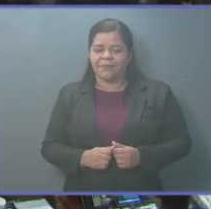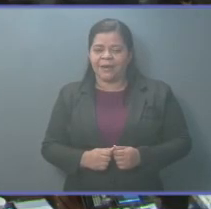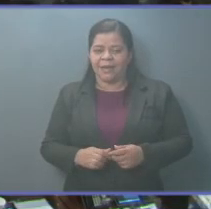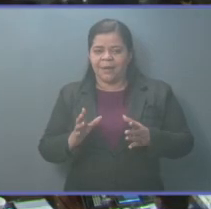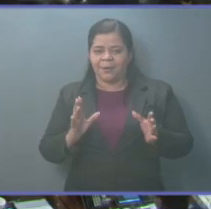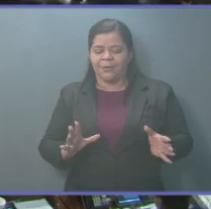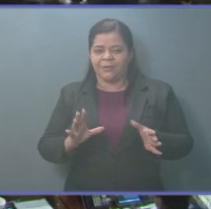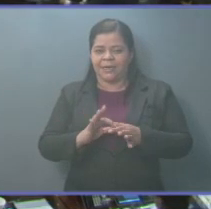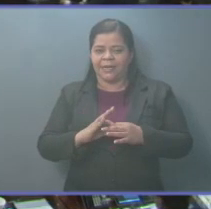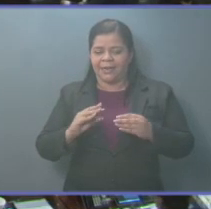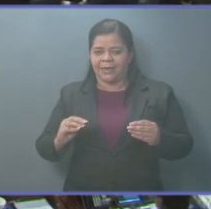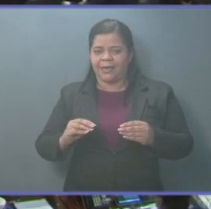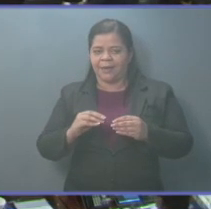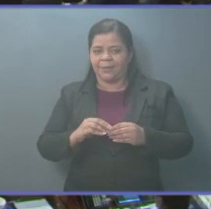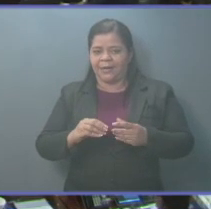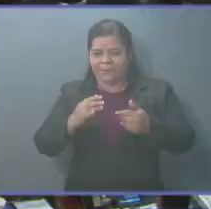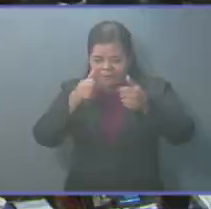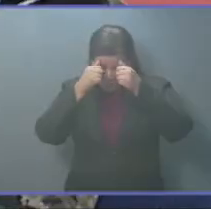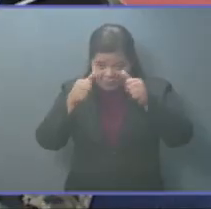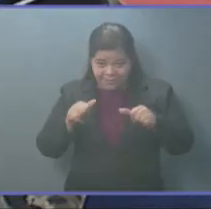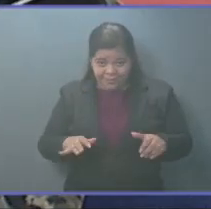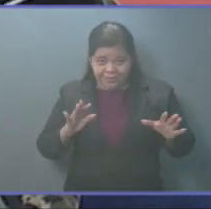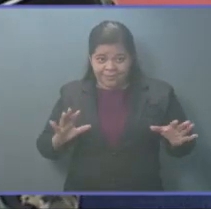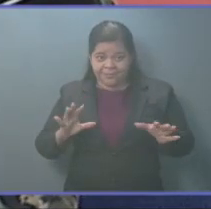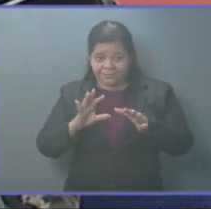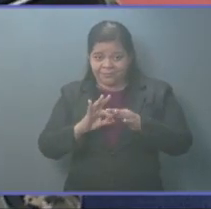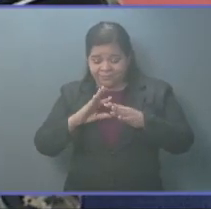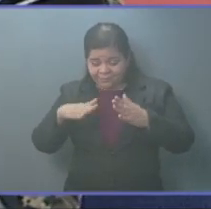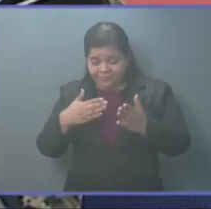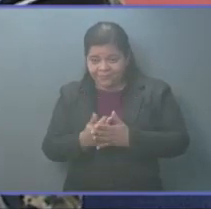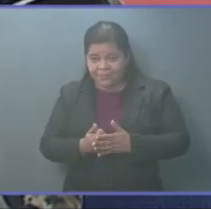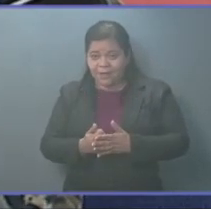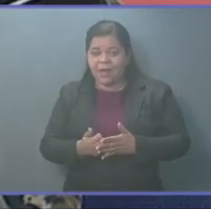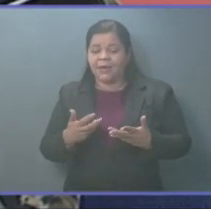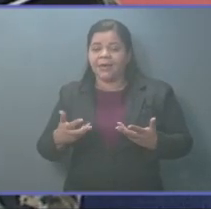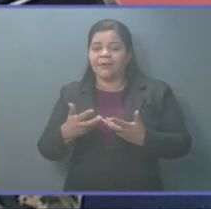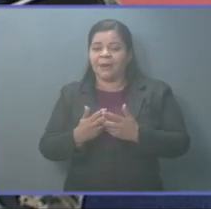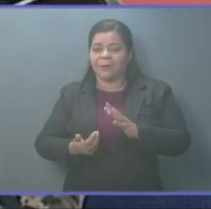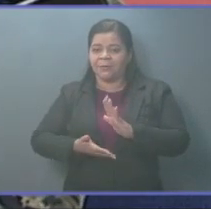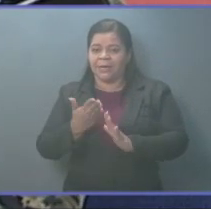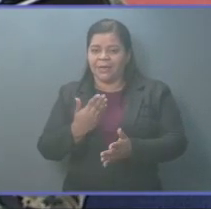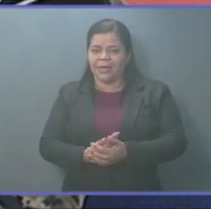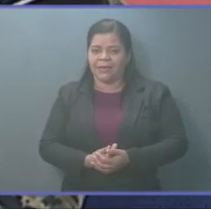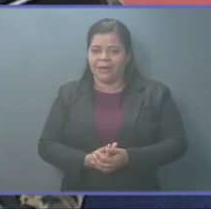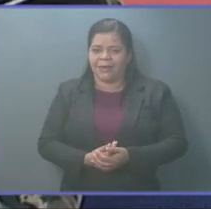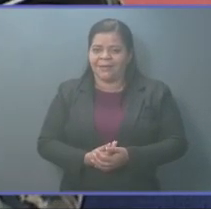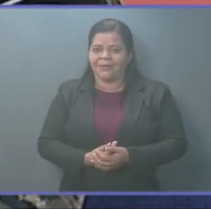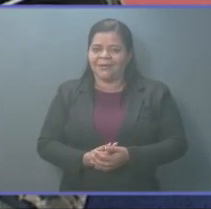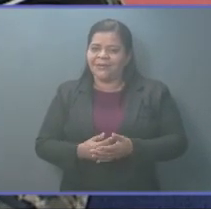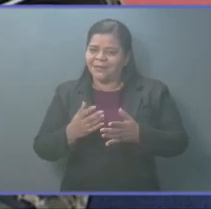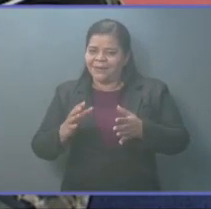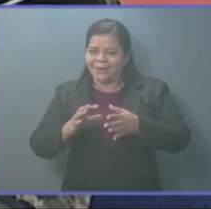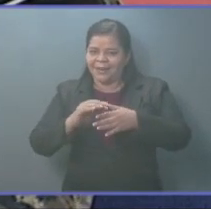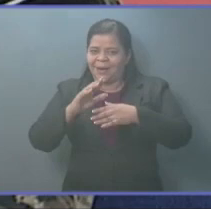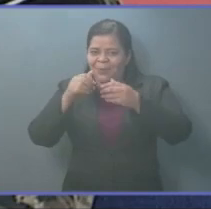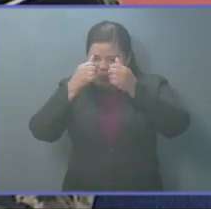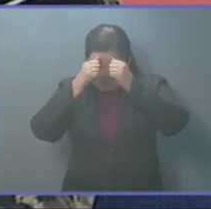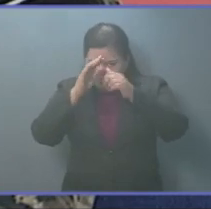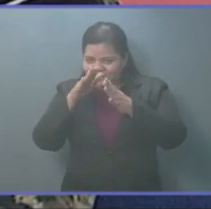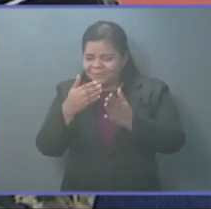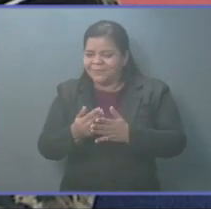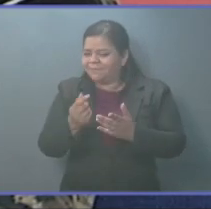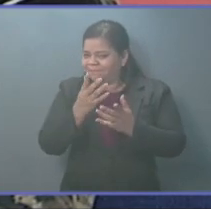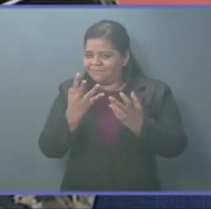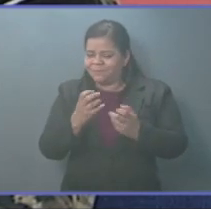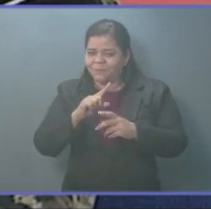Bastante fuera de la realidad los ejemplos que usted pone hipotéticos. Nunca me va a decir el señor presidente a